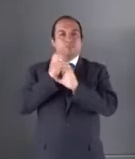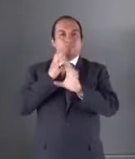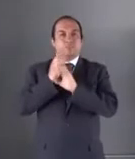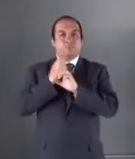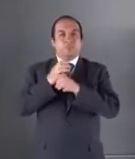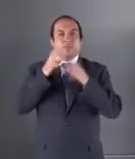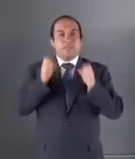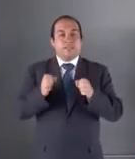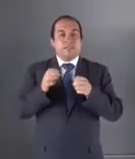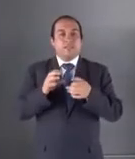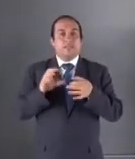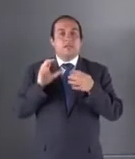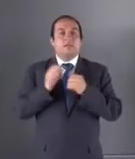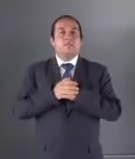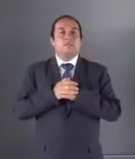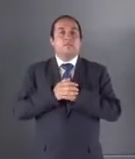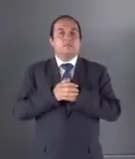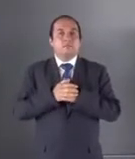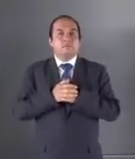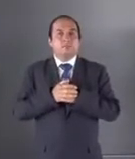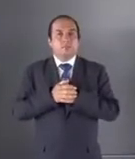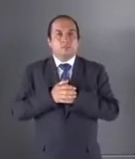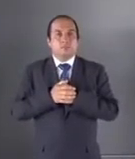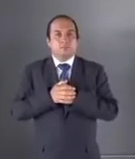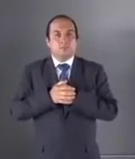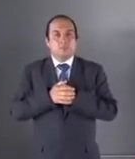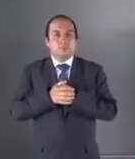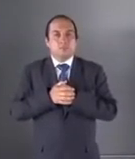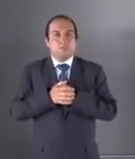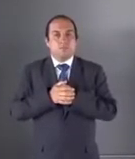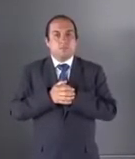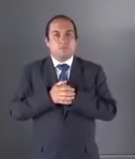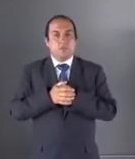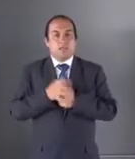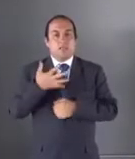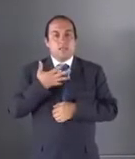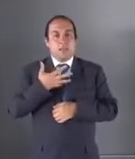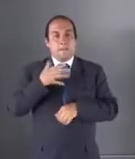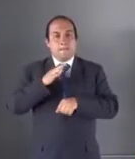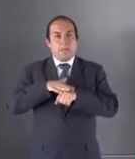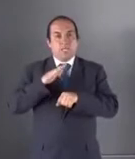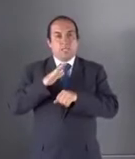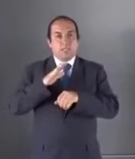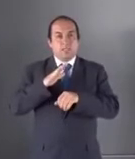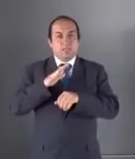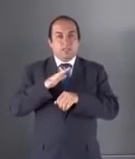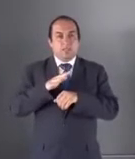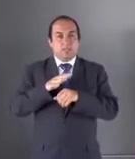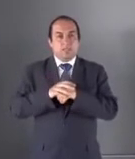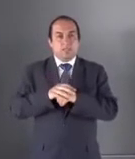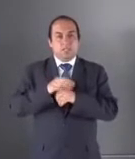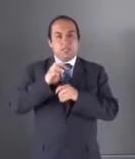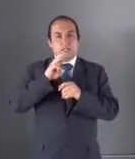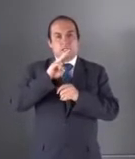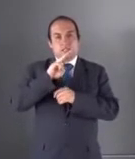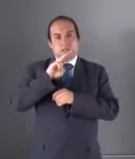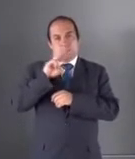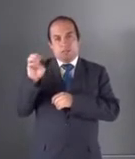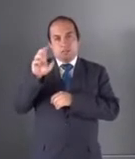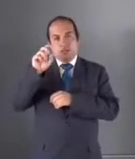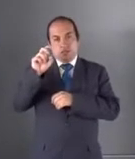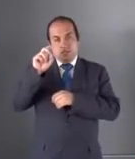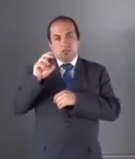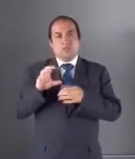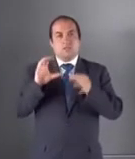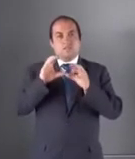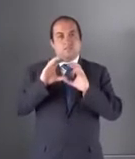estará operando con más de 330 cabinas, con 10 personas de capacidad cada una de ellas.